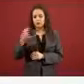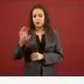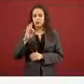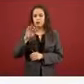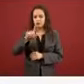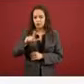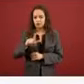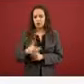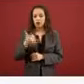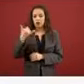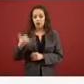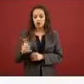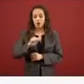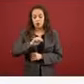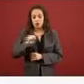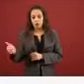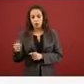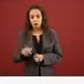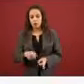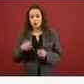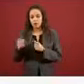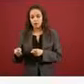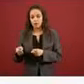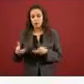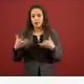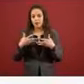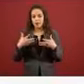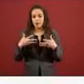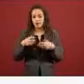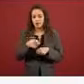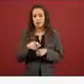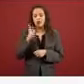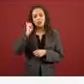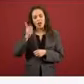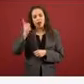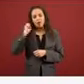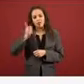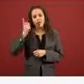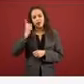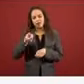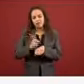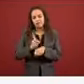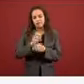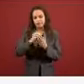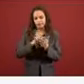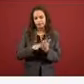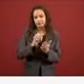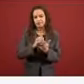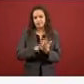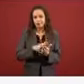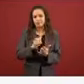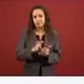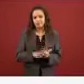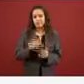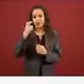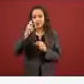5,847, y los casos que se van presentando todos y cada uno de los días, y los vamos registrando en esta curva